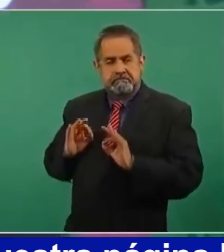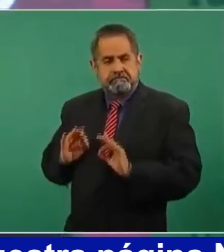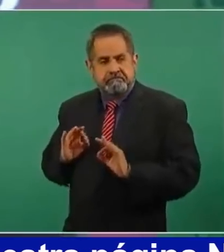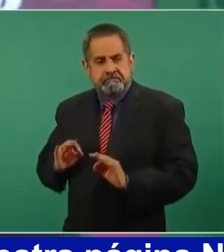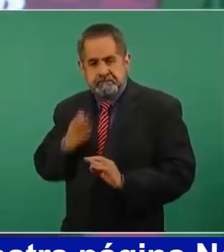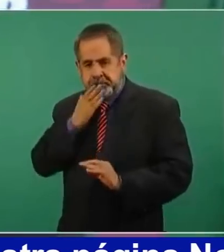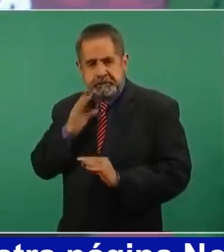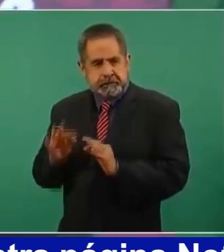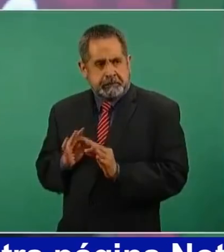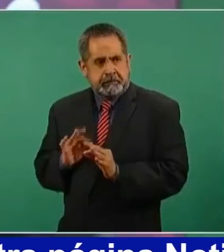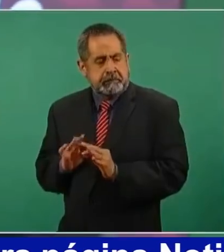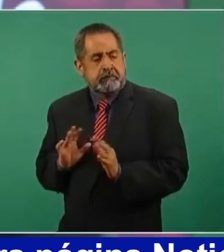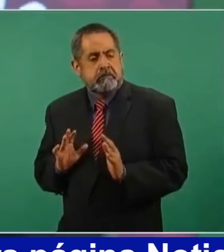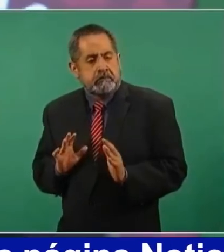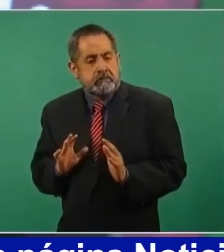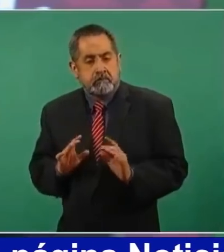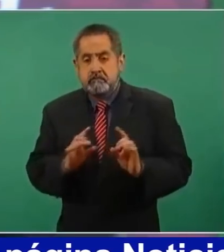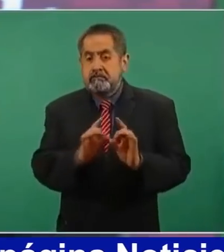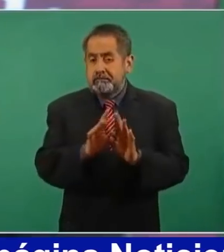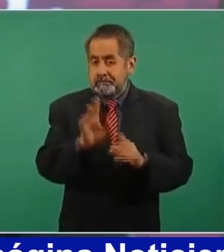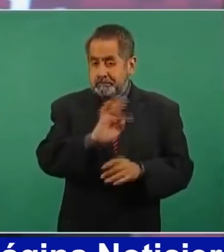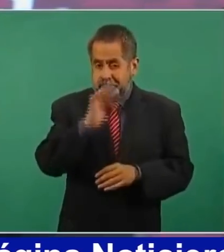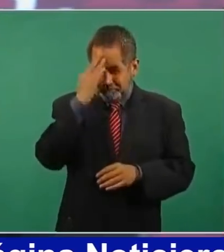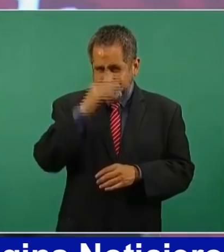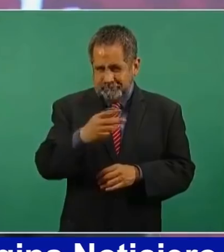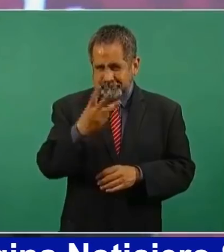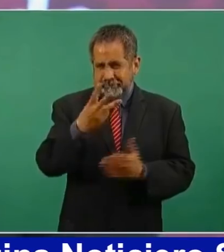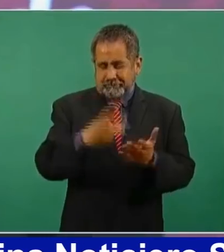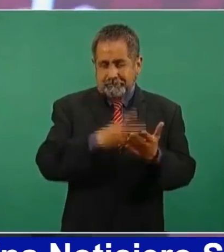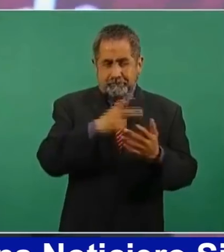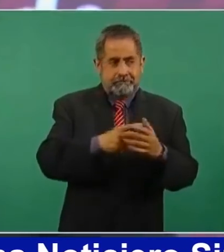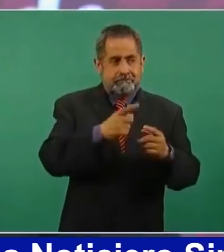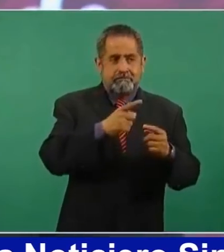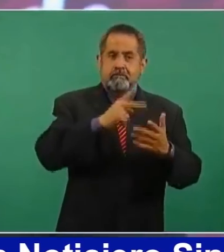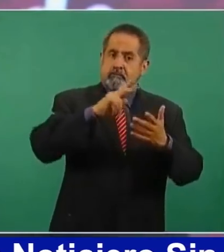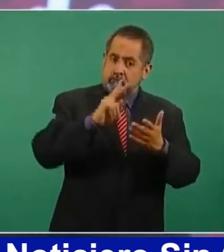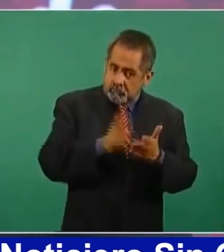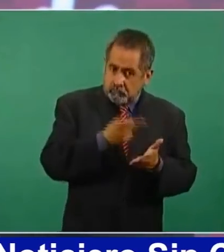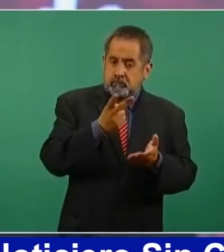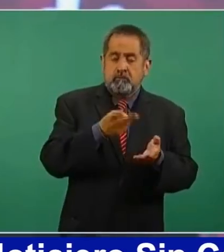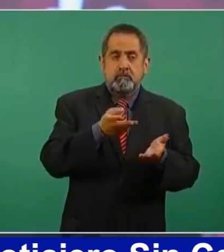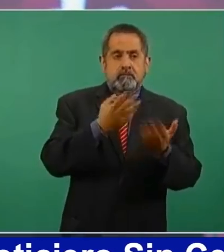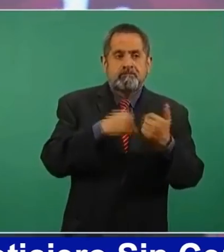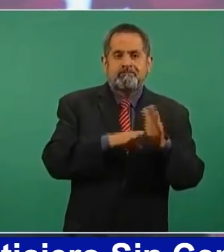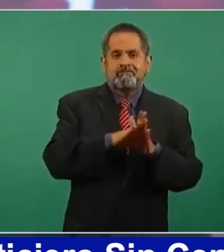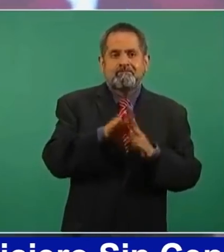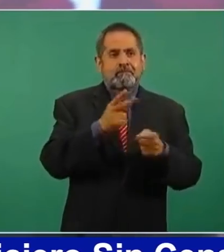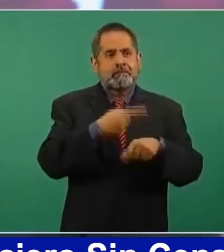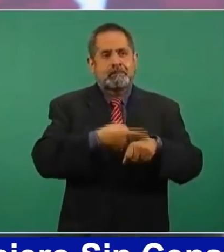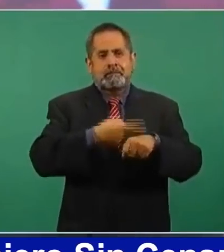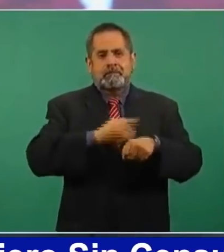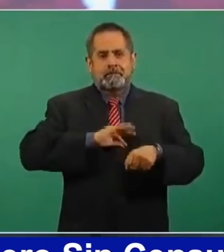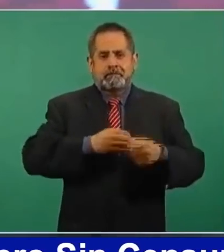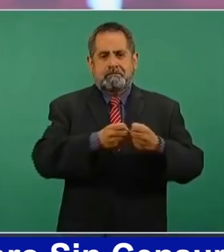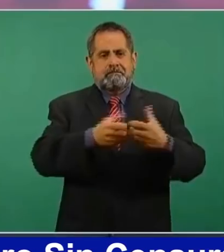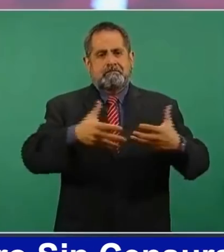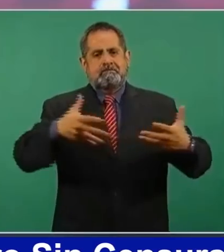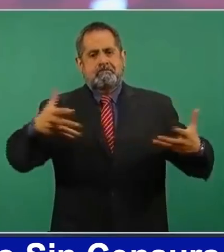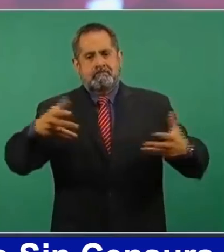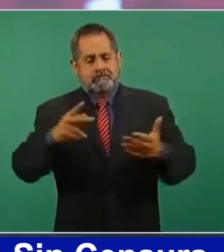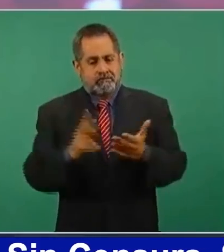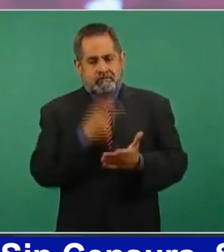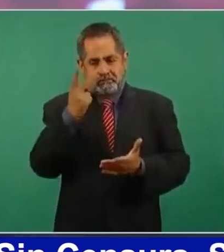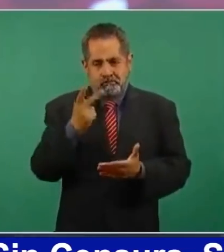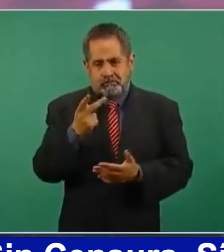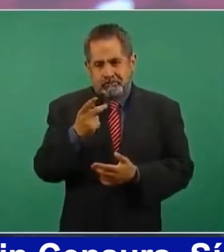circunstancias una posible tercera ola de la pandemia.